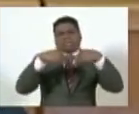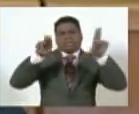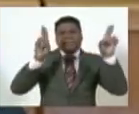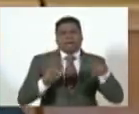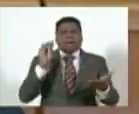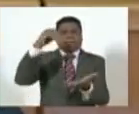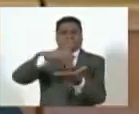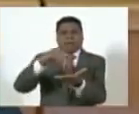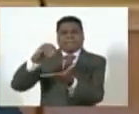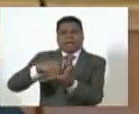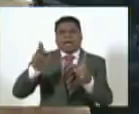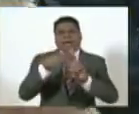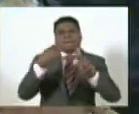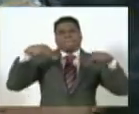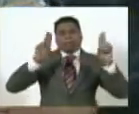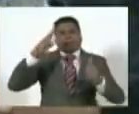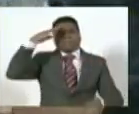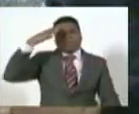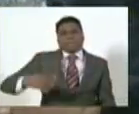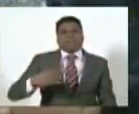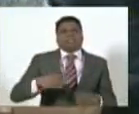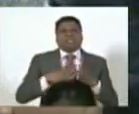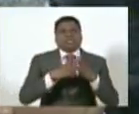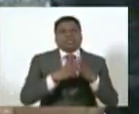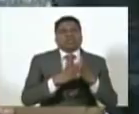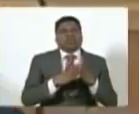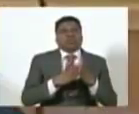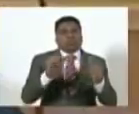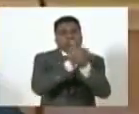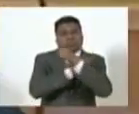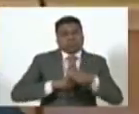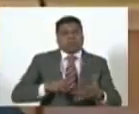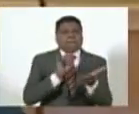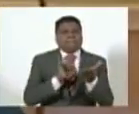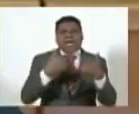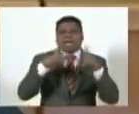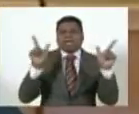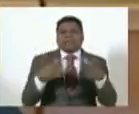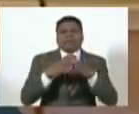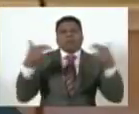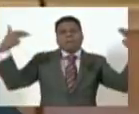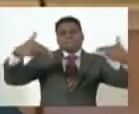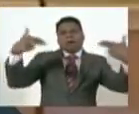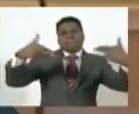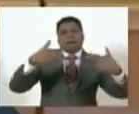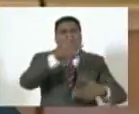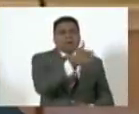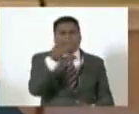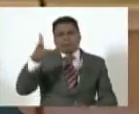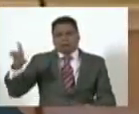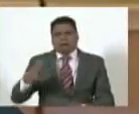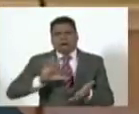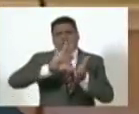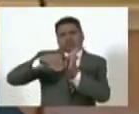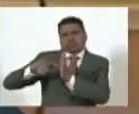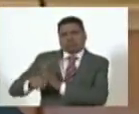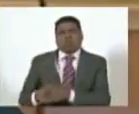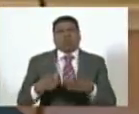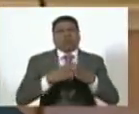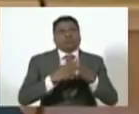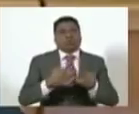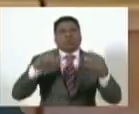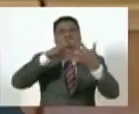policial, militar y popular que permita ir liberando de delincuencia y de criminales todas las zonas del país, todos los